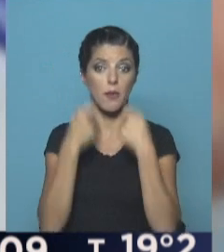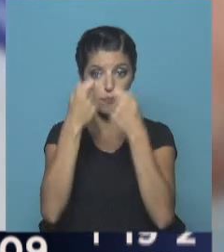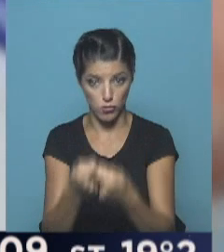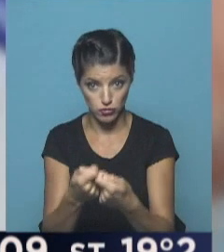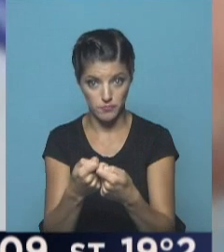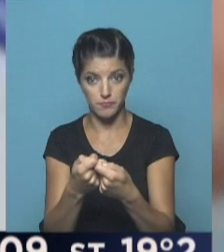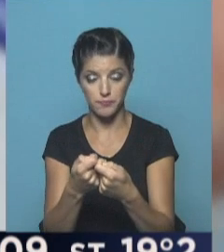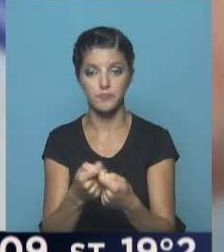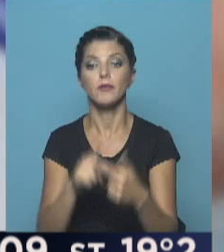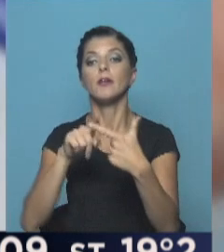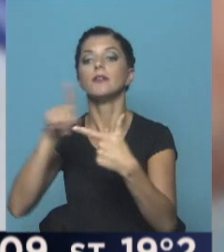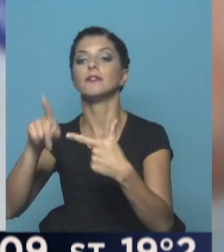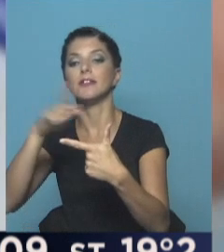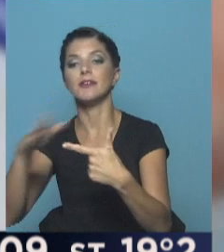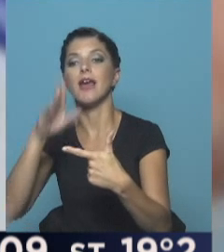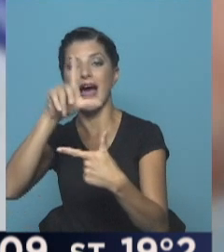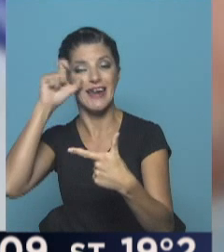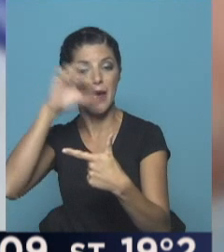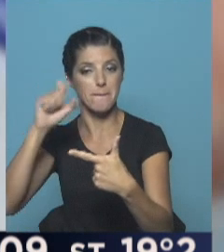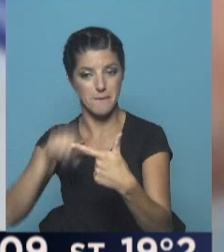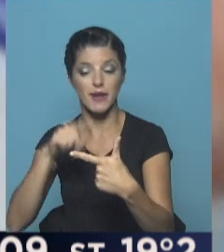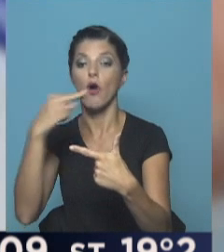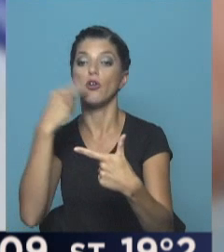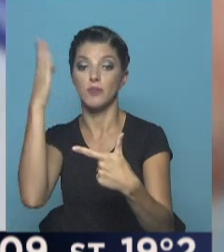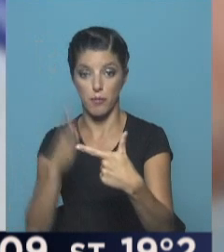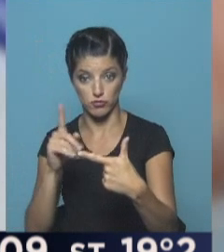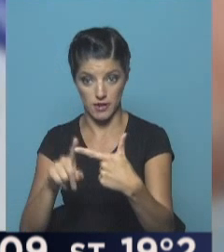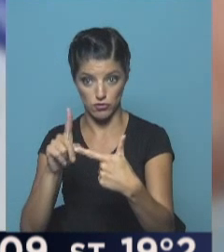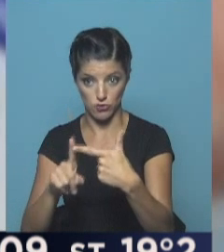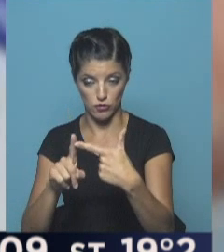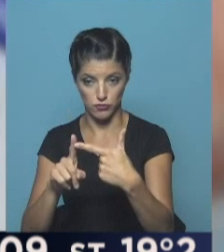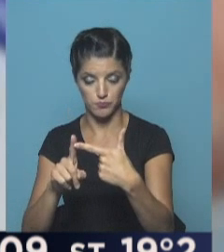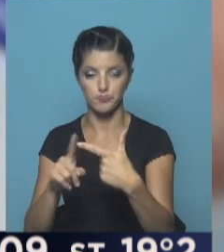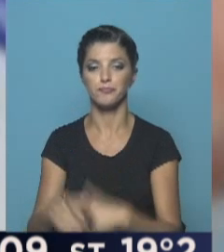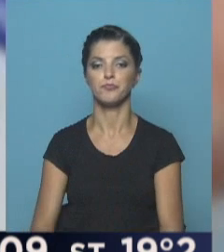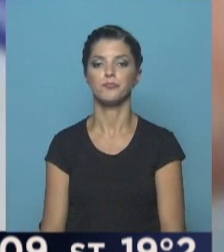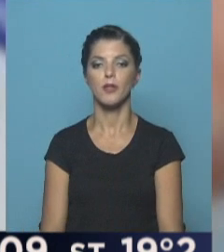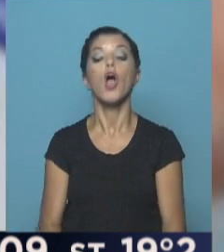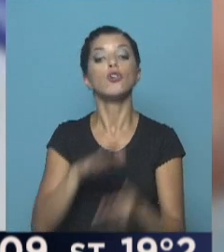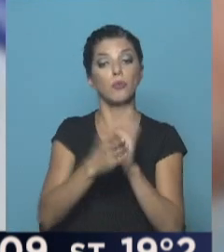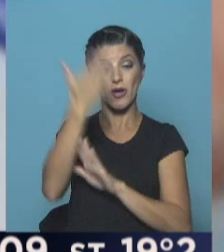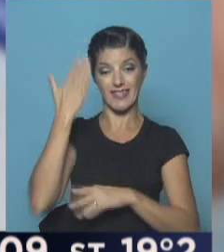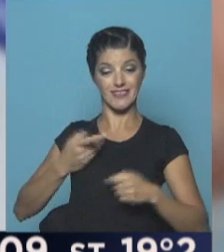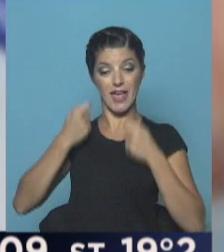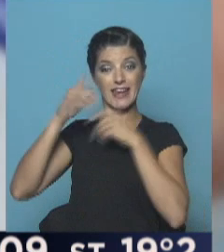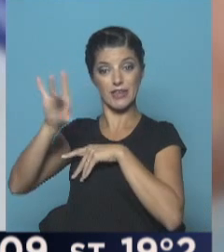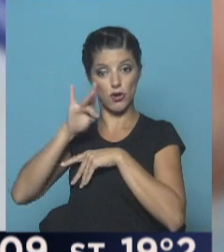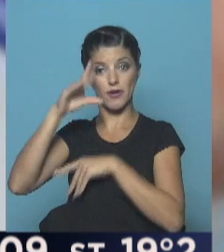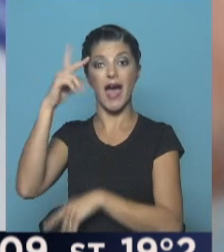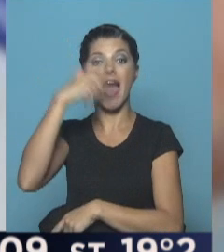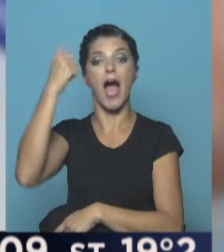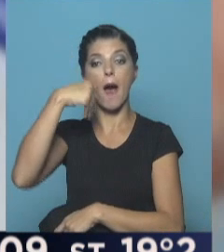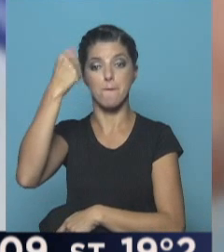Macron. De Macron. Le Pen se quedaría con el 11% de esos votantes de Mélenchon. Aquellos que votaron a Hamon